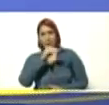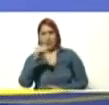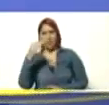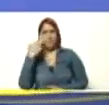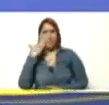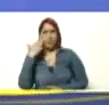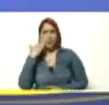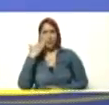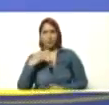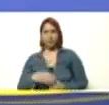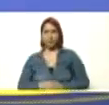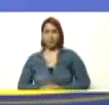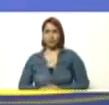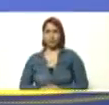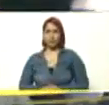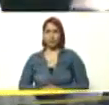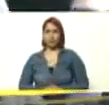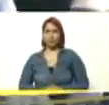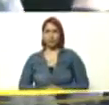usted,